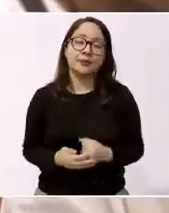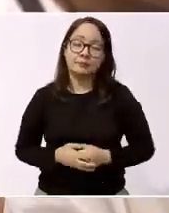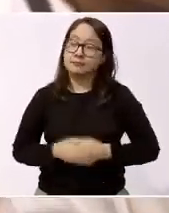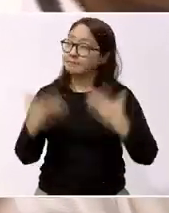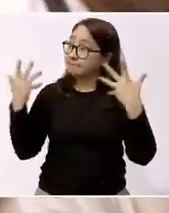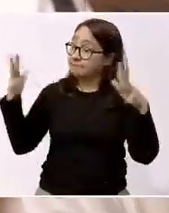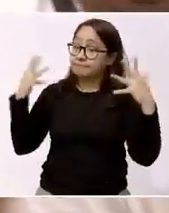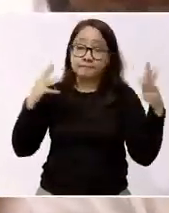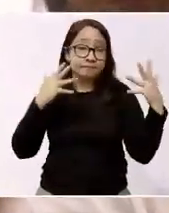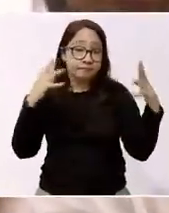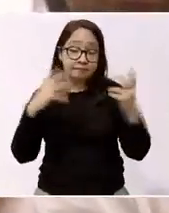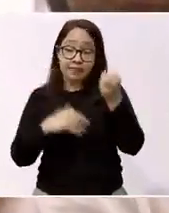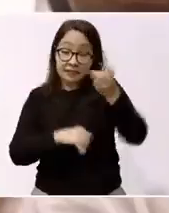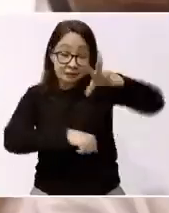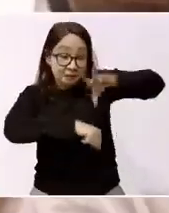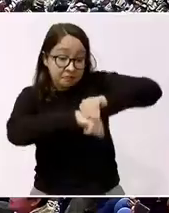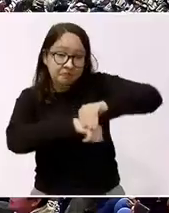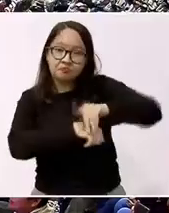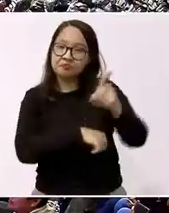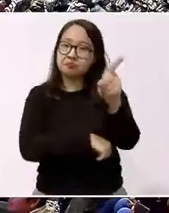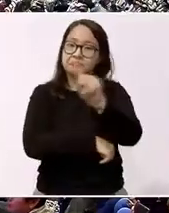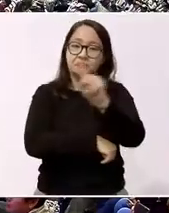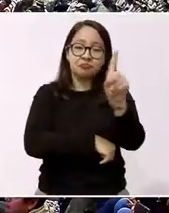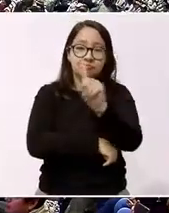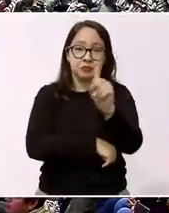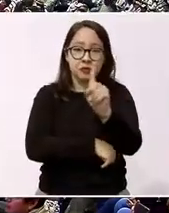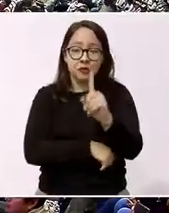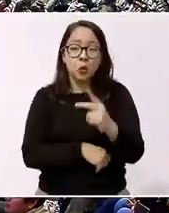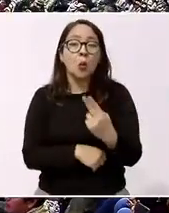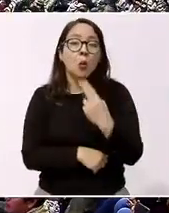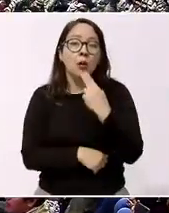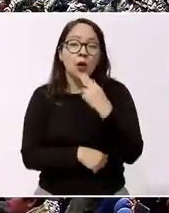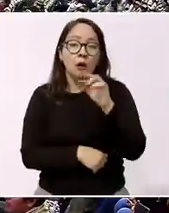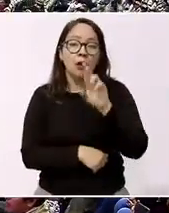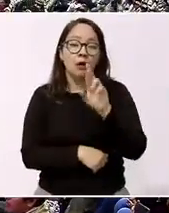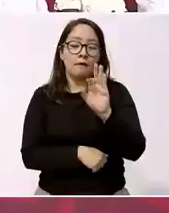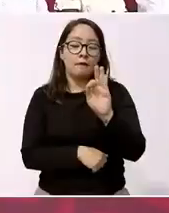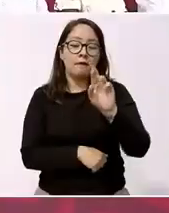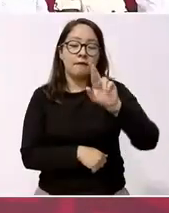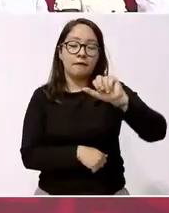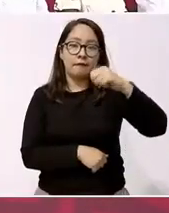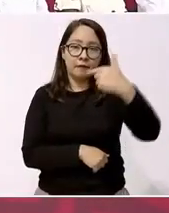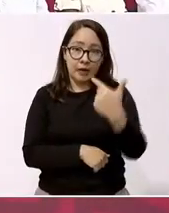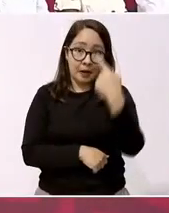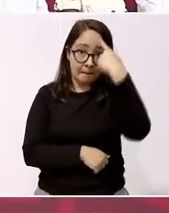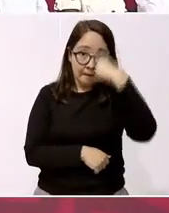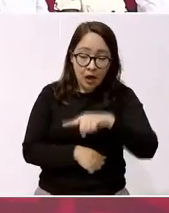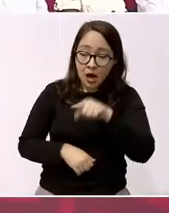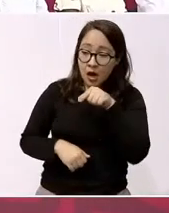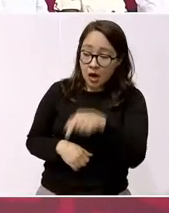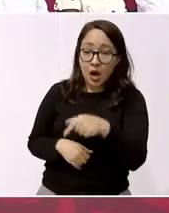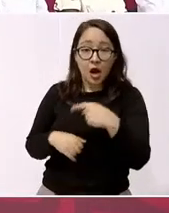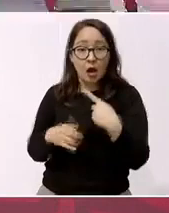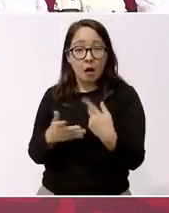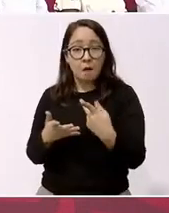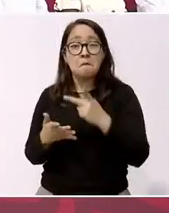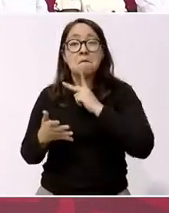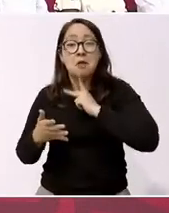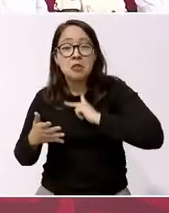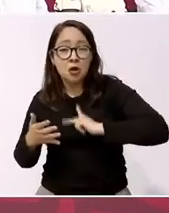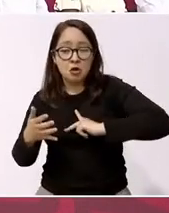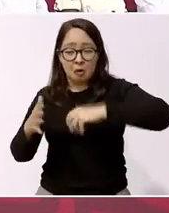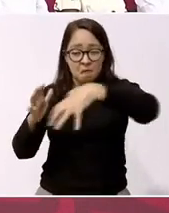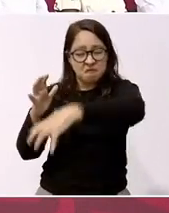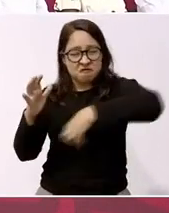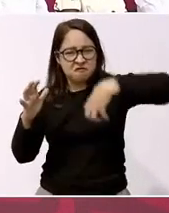No se permite el uso del fracking para extraer hidrocarburos,